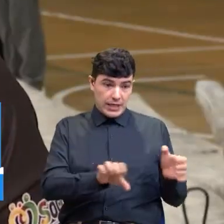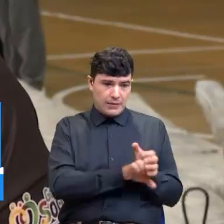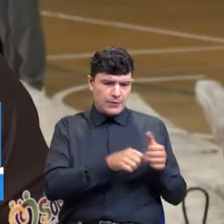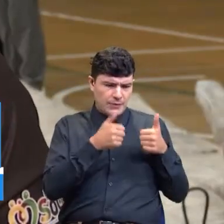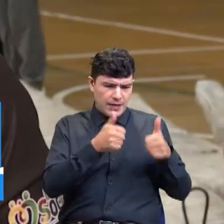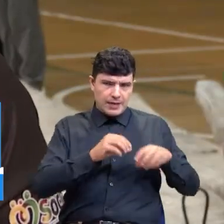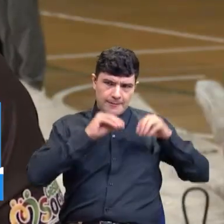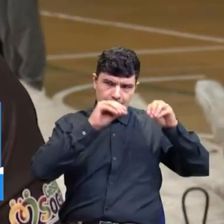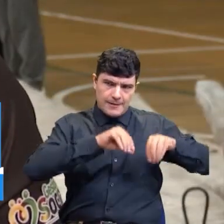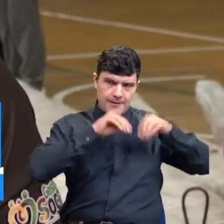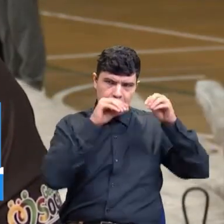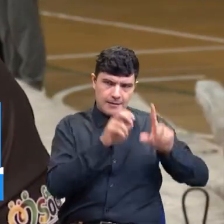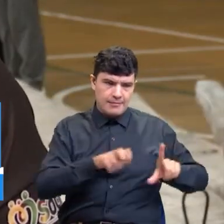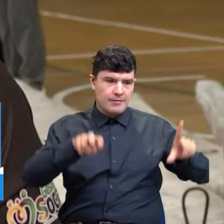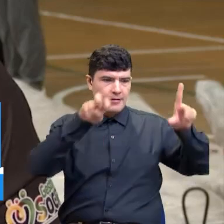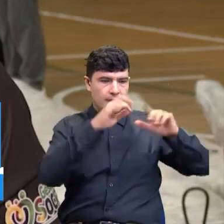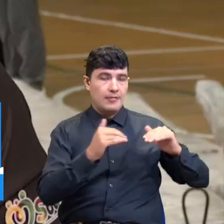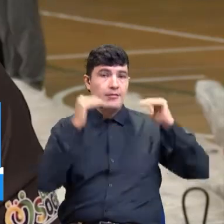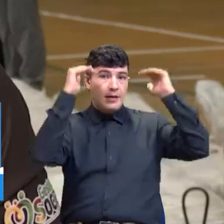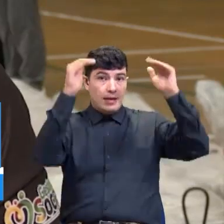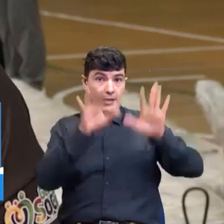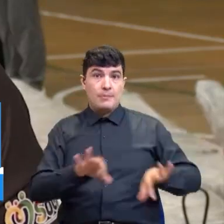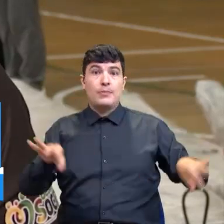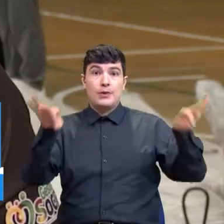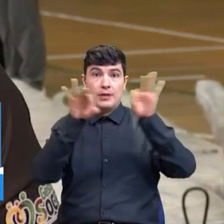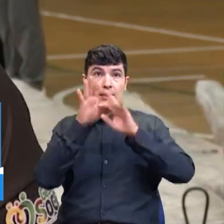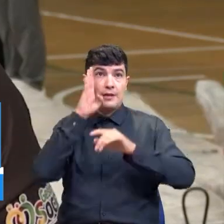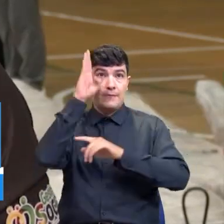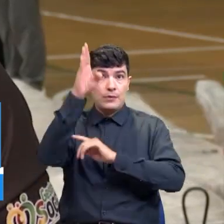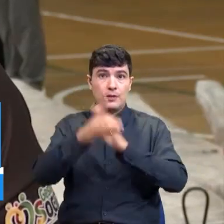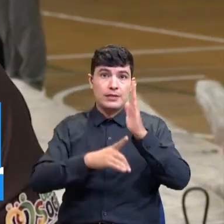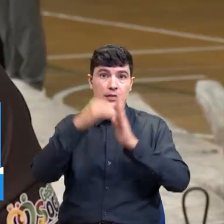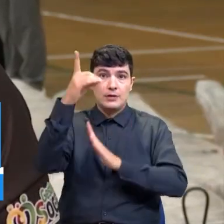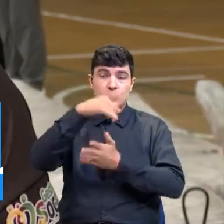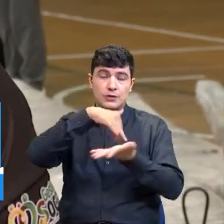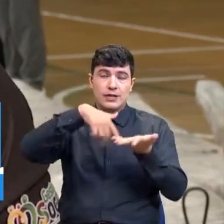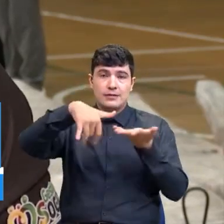y es algo importante para el desarrollo del deporte